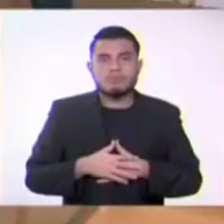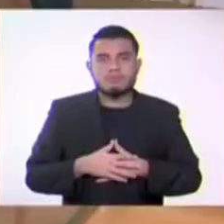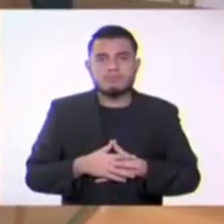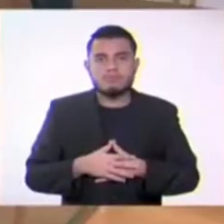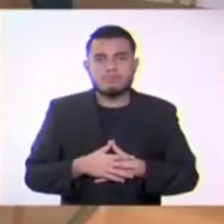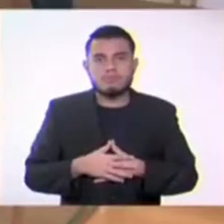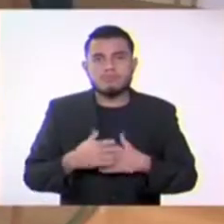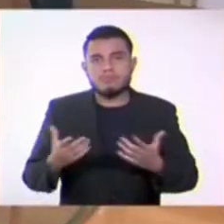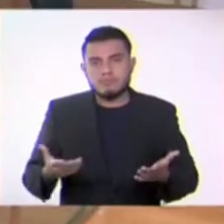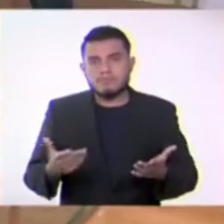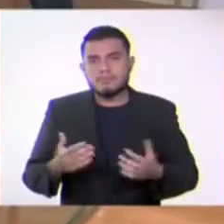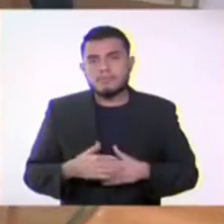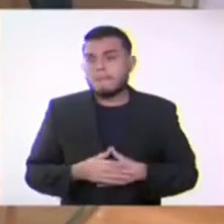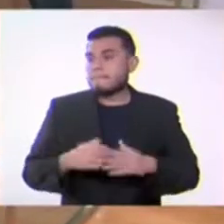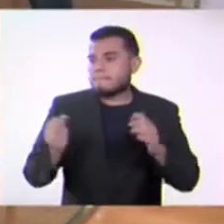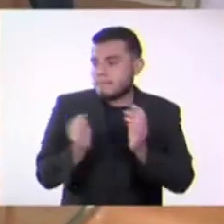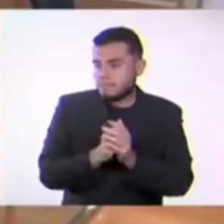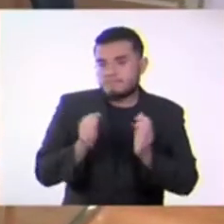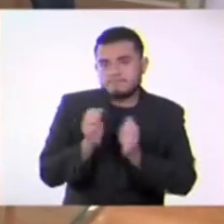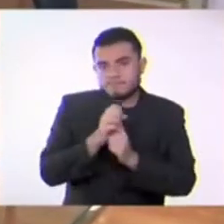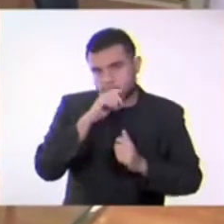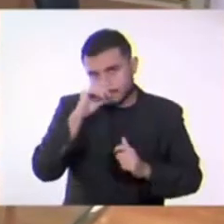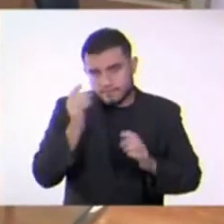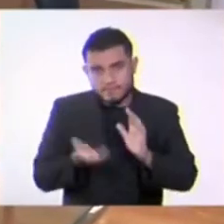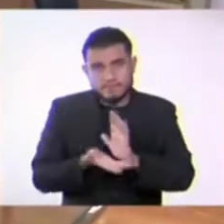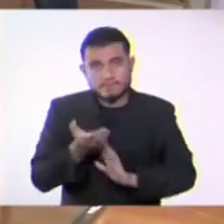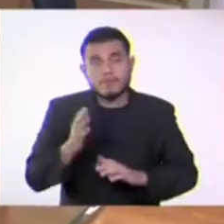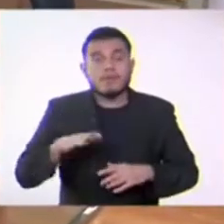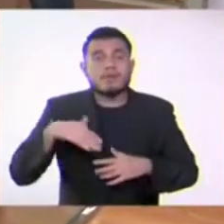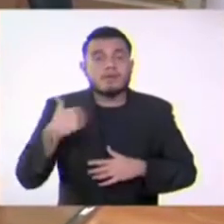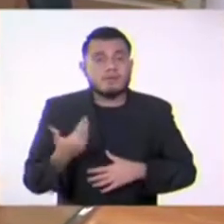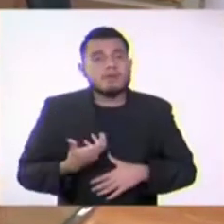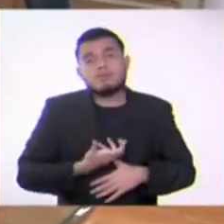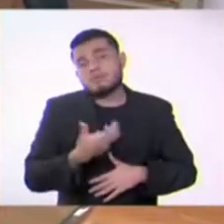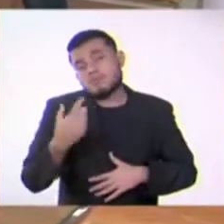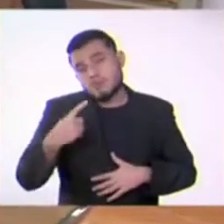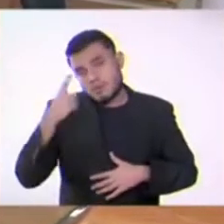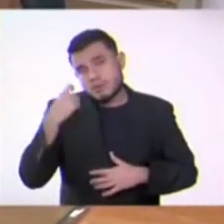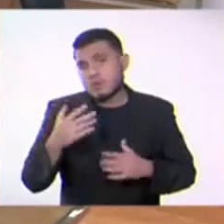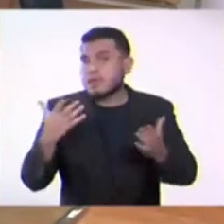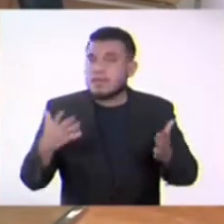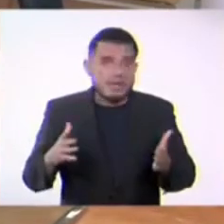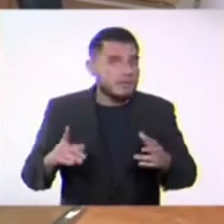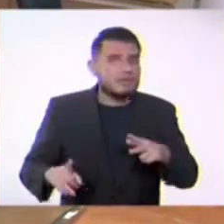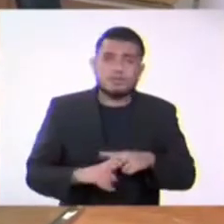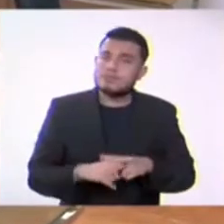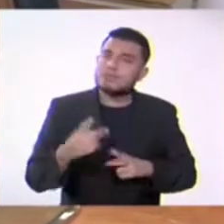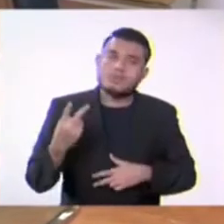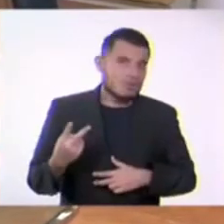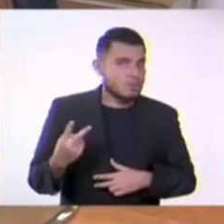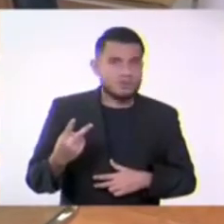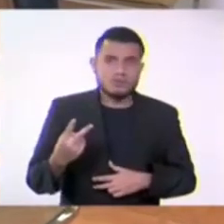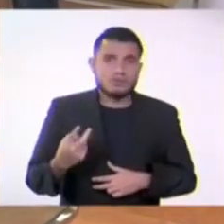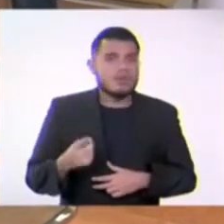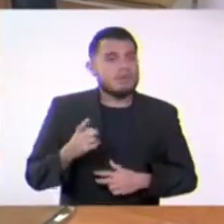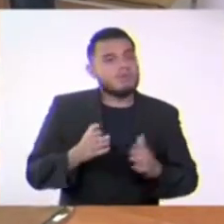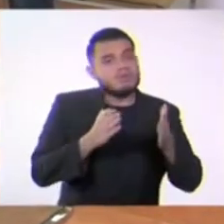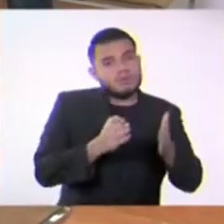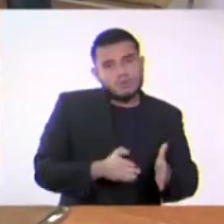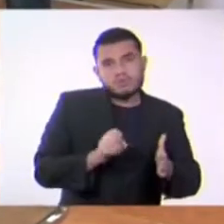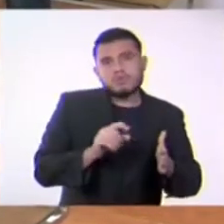los conflictos que se desarrollaban. Después de la Guerra Fría, recordamos que ya no hay dos bloques, ya no hay un bloque